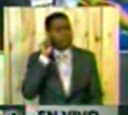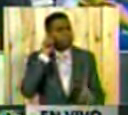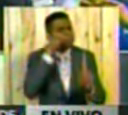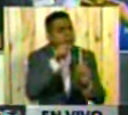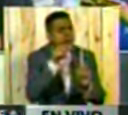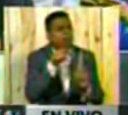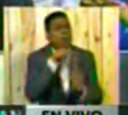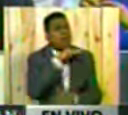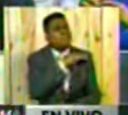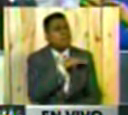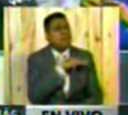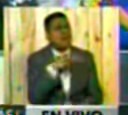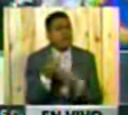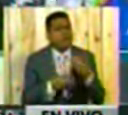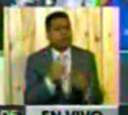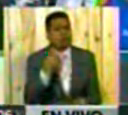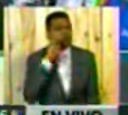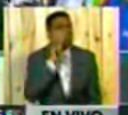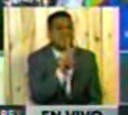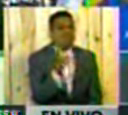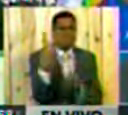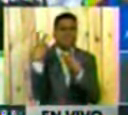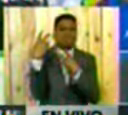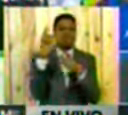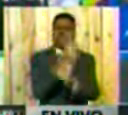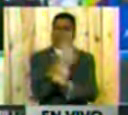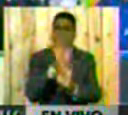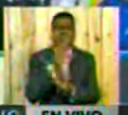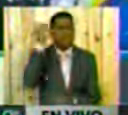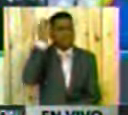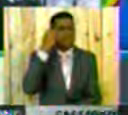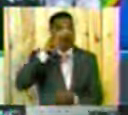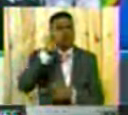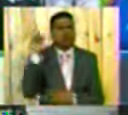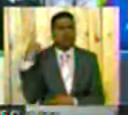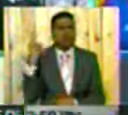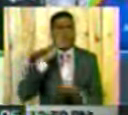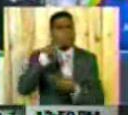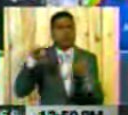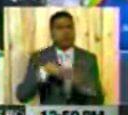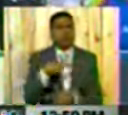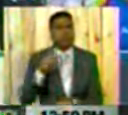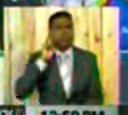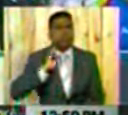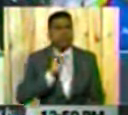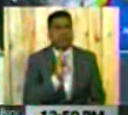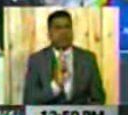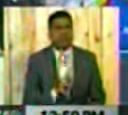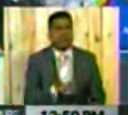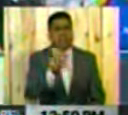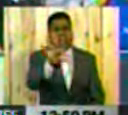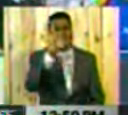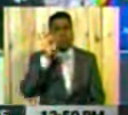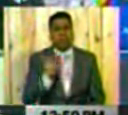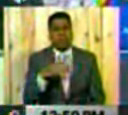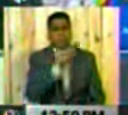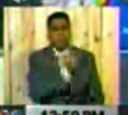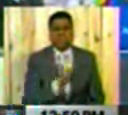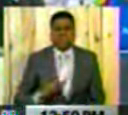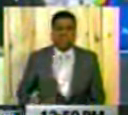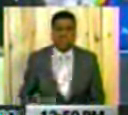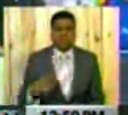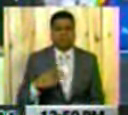dado, a la hora que sea, sin ver para atrás, solo pensando en la revolución bolivariana. El compañero Nicolás Maduro fue electo por este pueblo para ser presidente de la